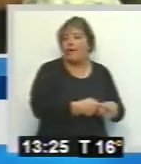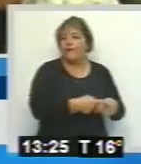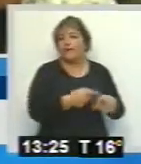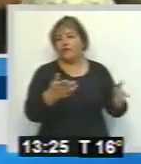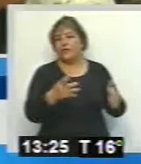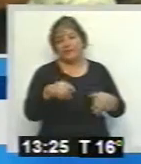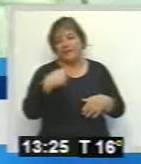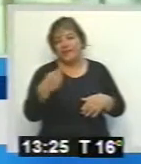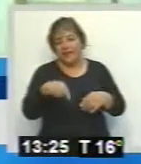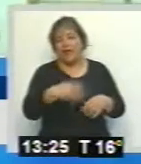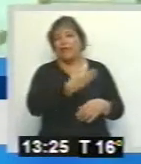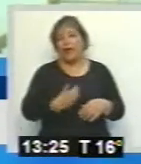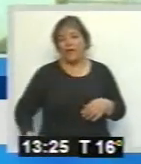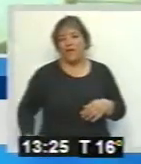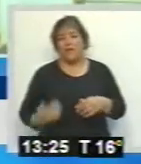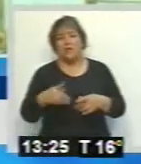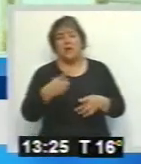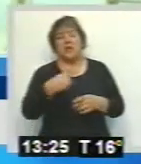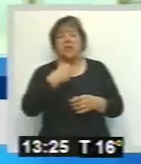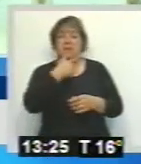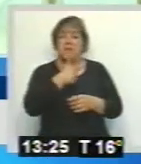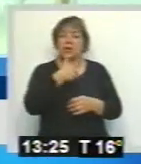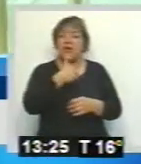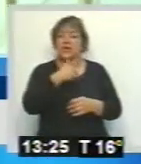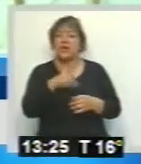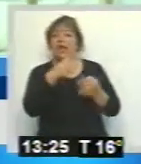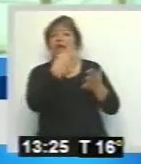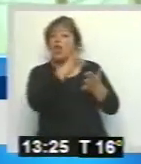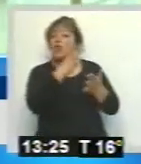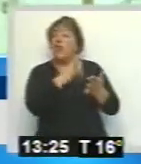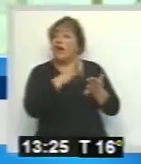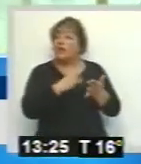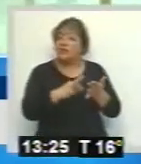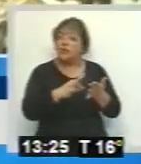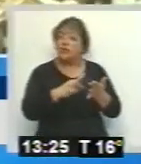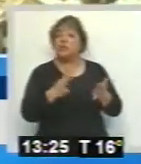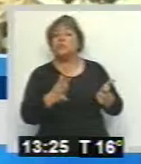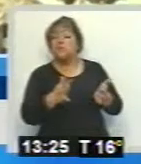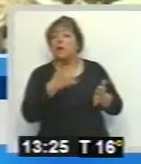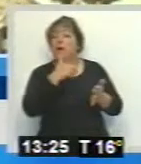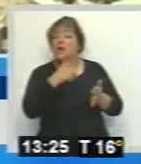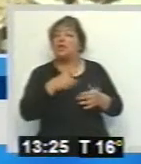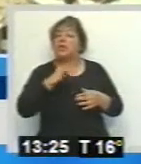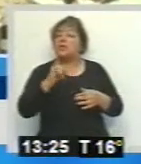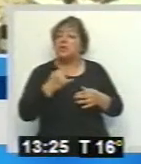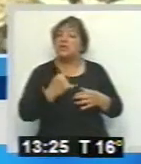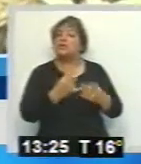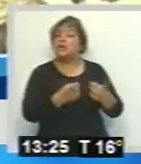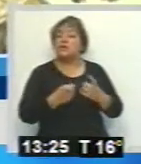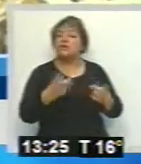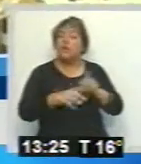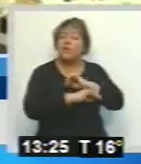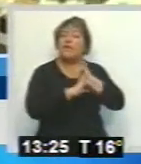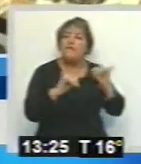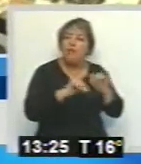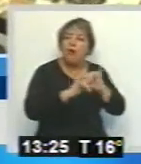digo, pero me parece que los datos que daba ameritan un pedido de informe. Entonces, si no,